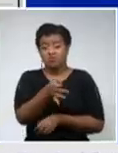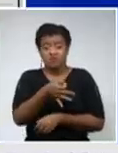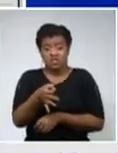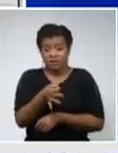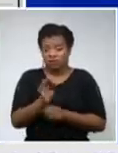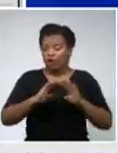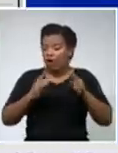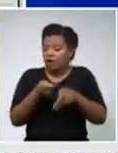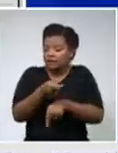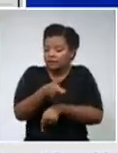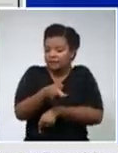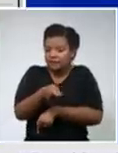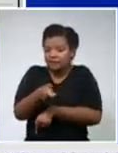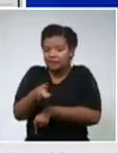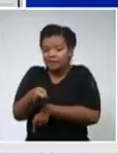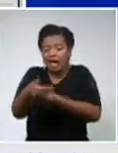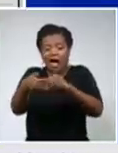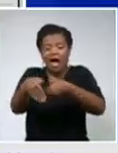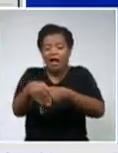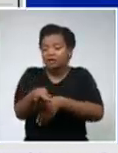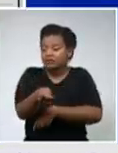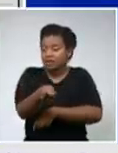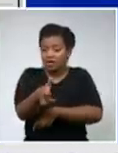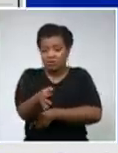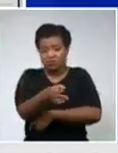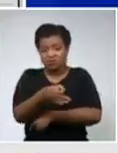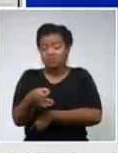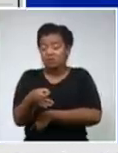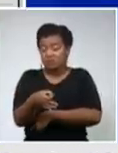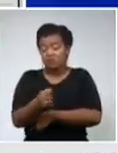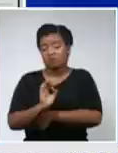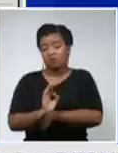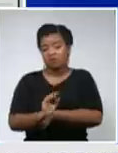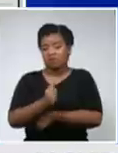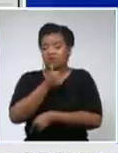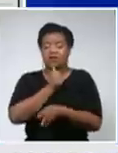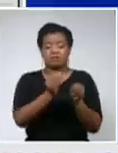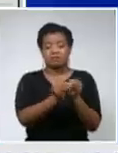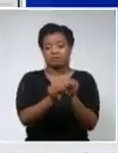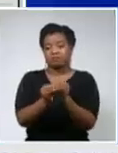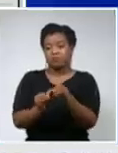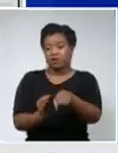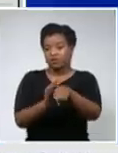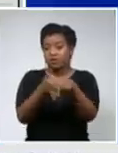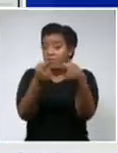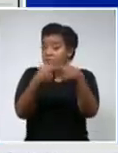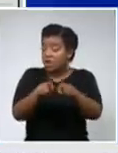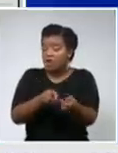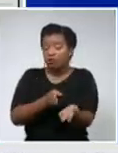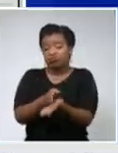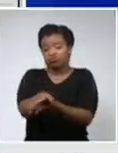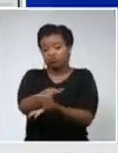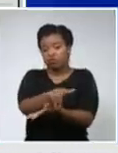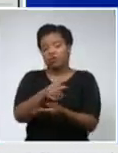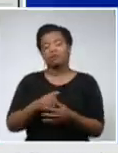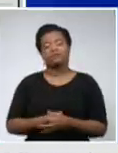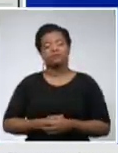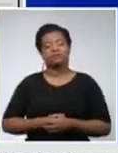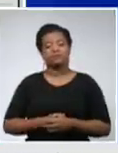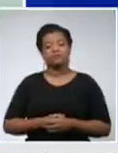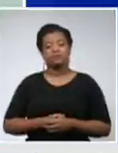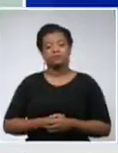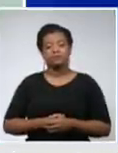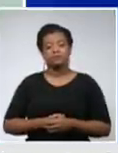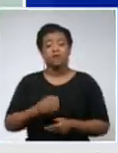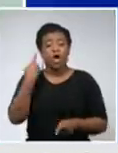que todos sus municipios son colindantes uno con el otro, pero se mantiene. Y cuando vemos el otro